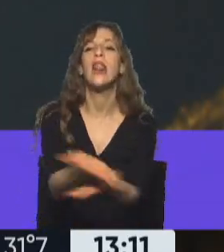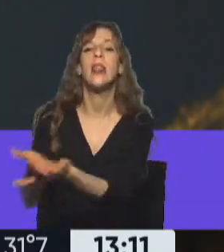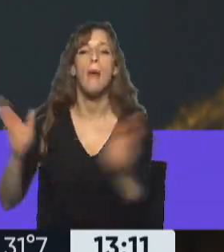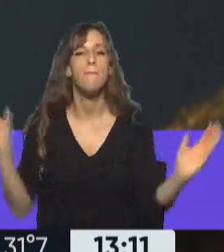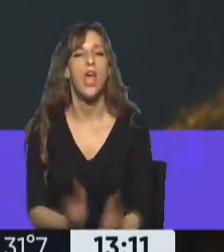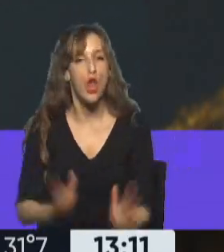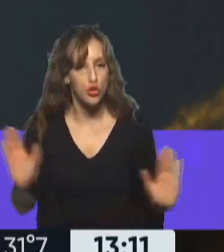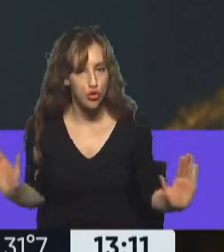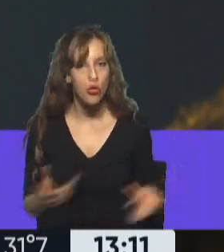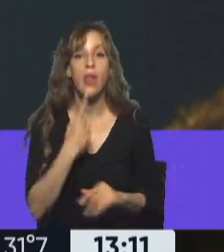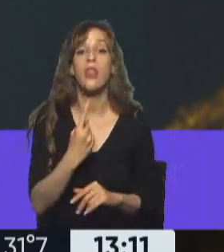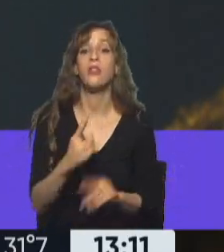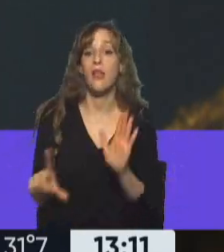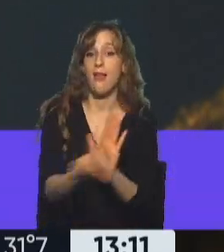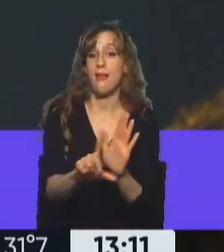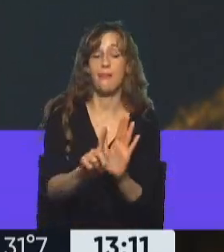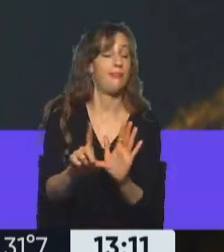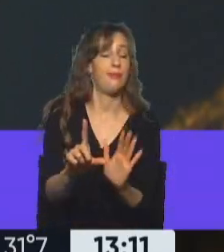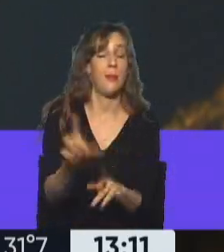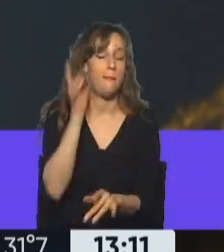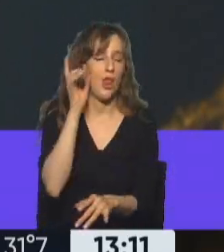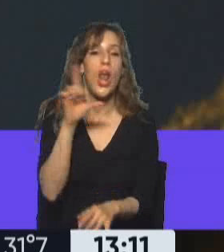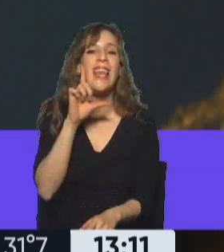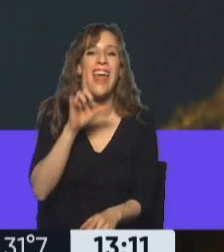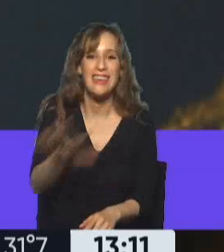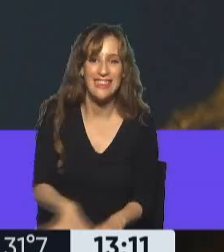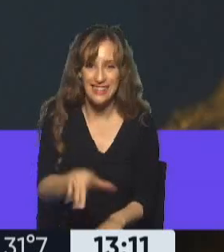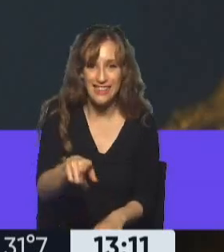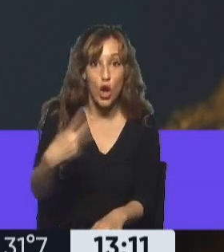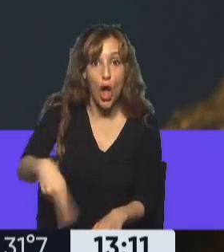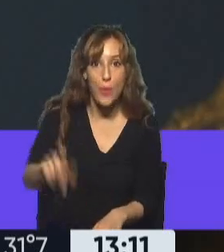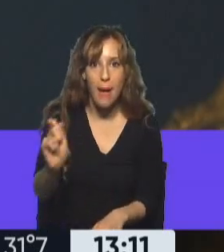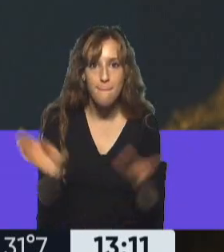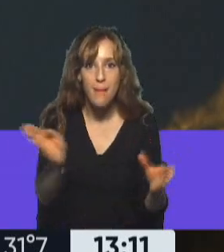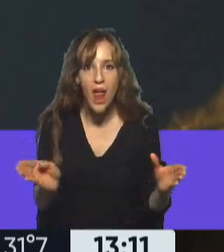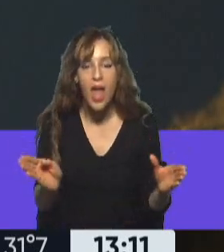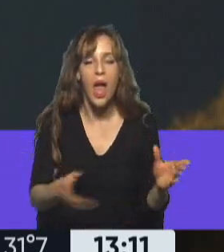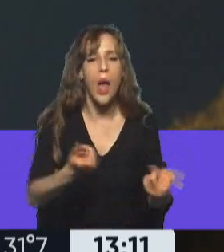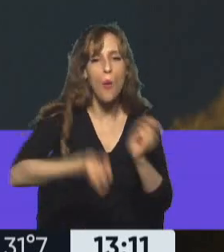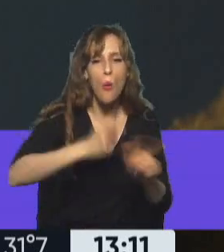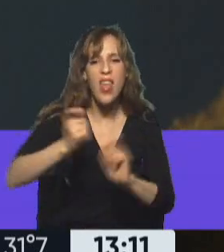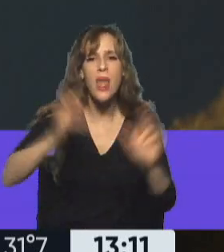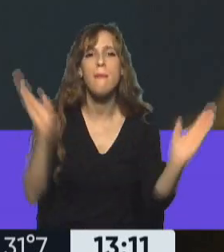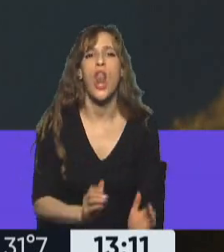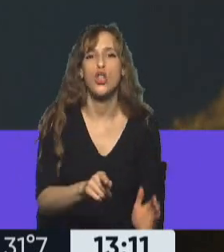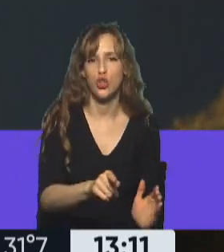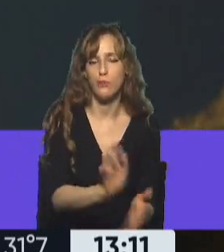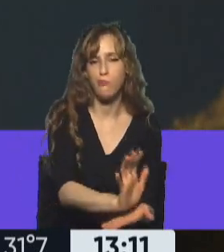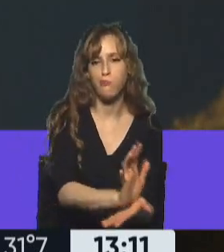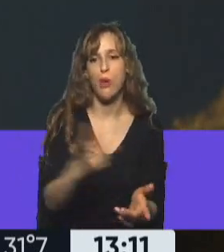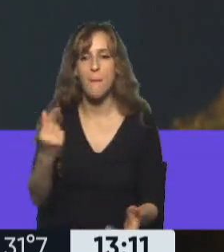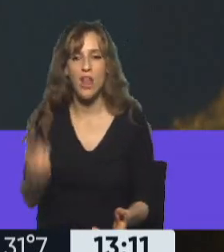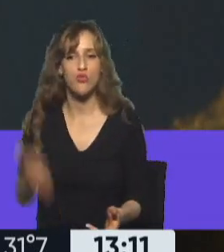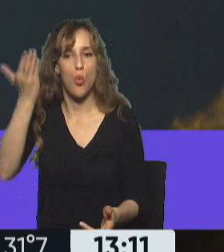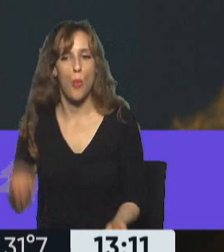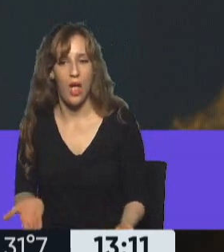en Liniers, en noviembre, se ofertaron menos cabezas. Por ende, sube el precio. Ley de oferta y demanda. Baja